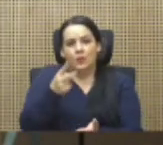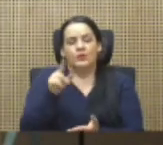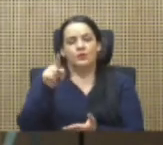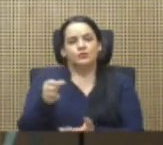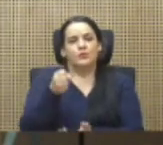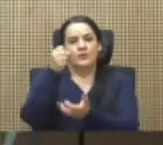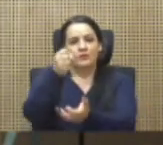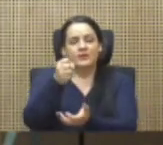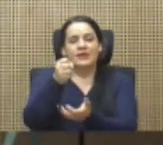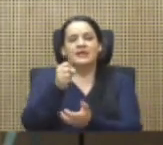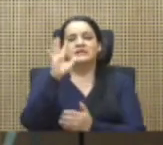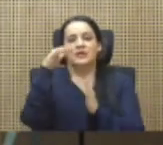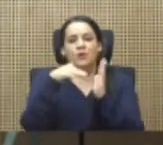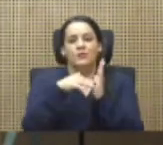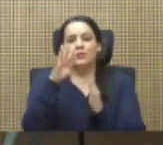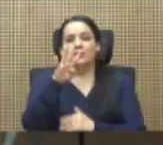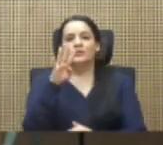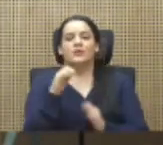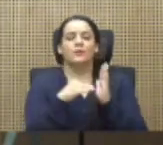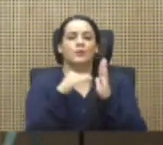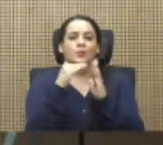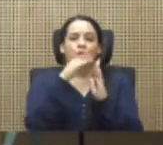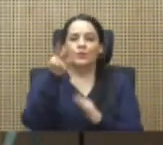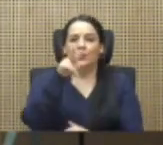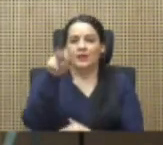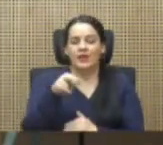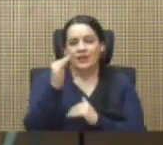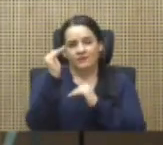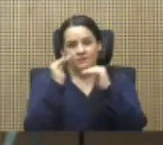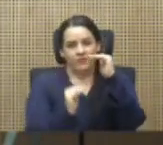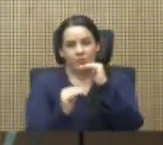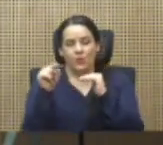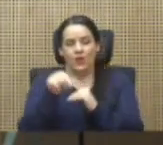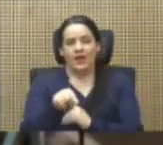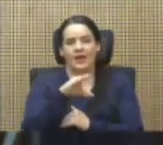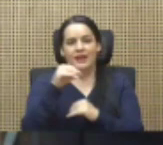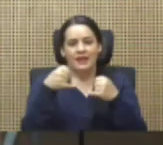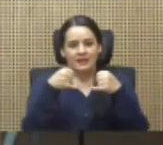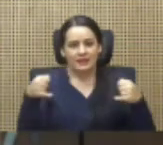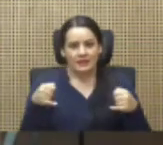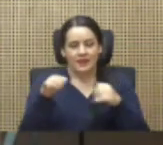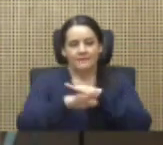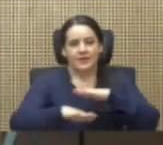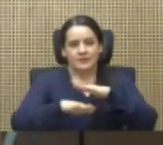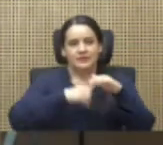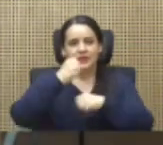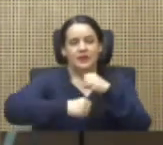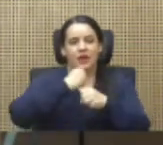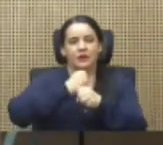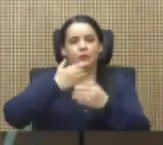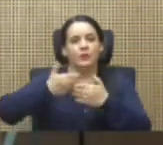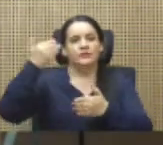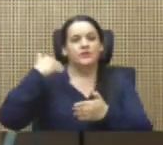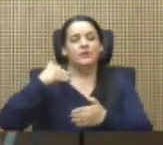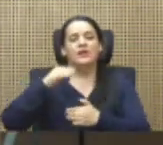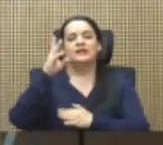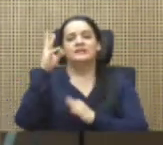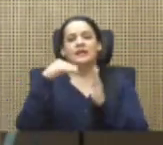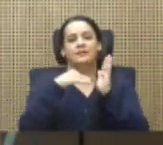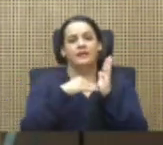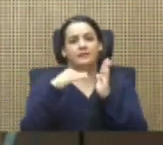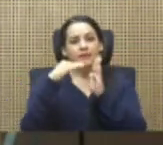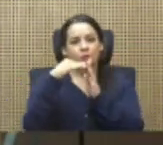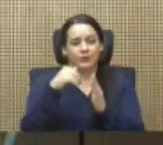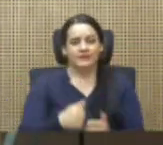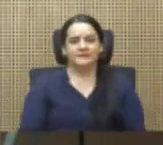5.400 millones de colones, lo cual es inferior a la línea base del año anterior de 6.000